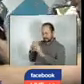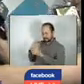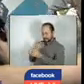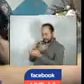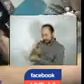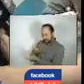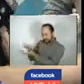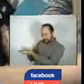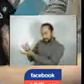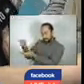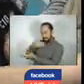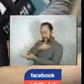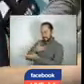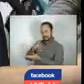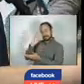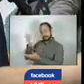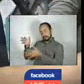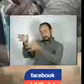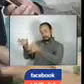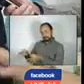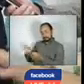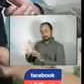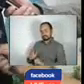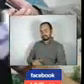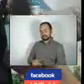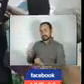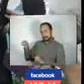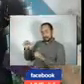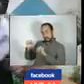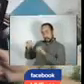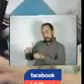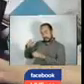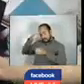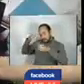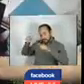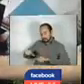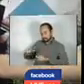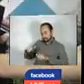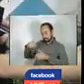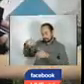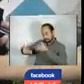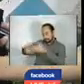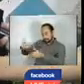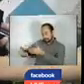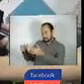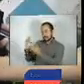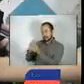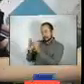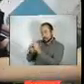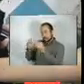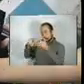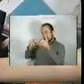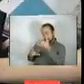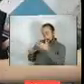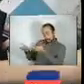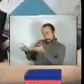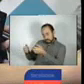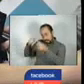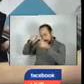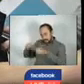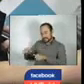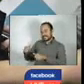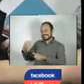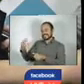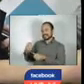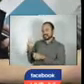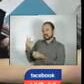entregamos a él y ahora va a depender de él cuál es el curso que le da. Para que se pueda aprobar esta reforma a la Constitución, se necesitan dos